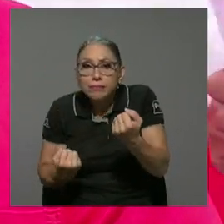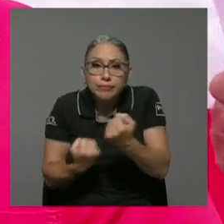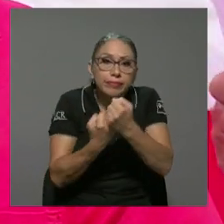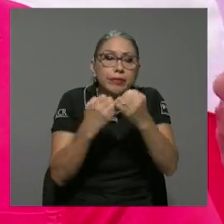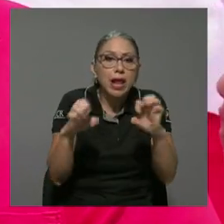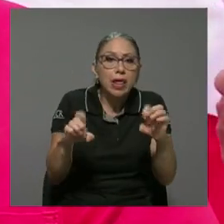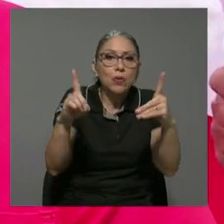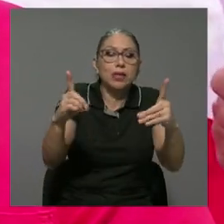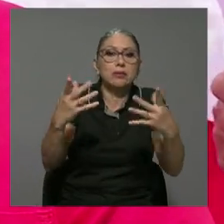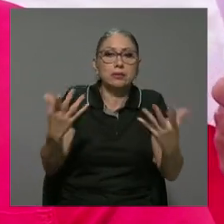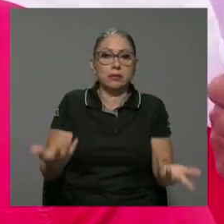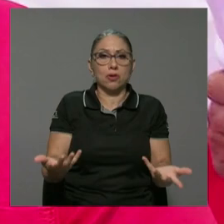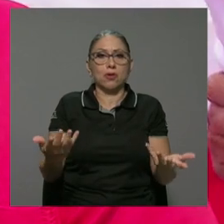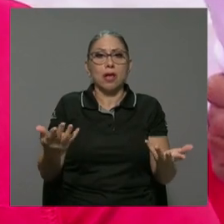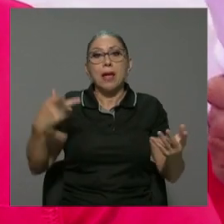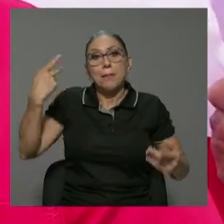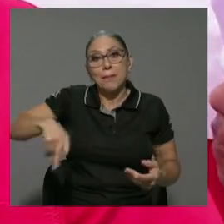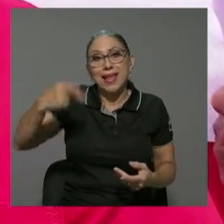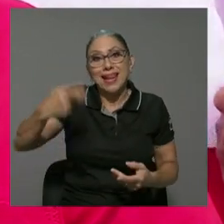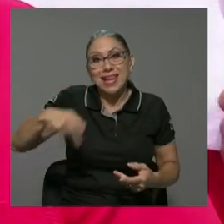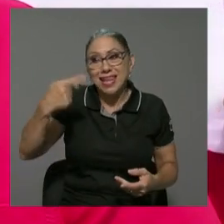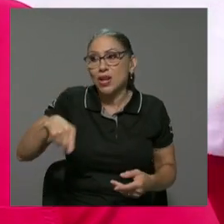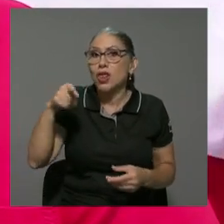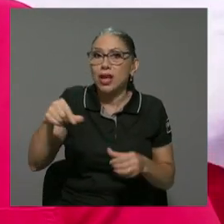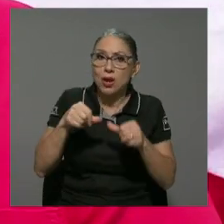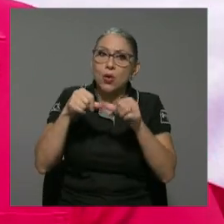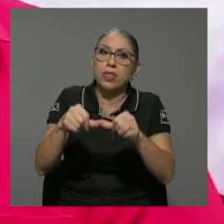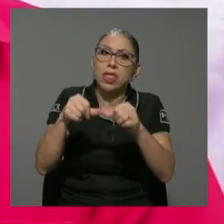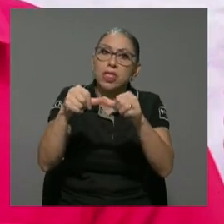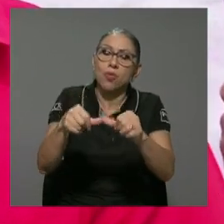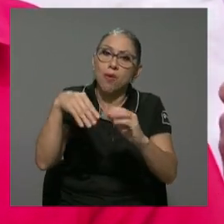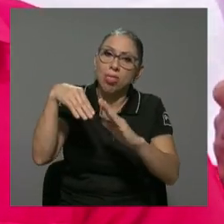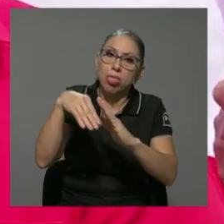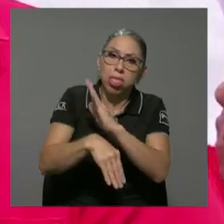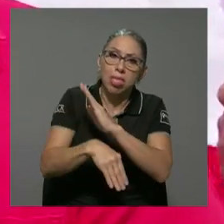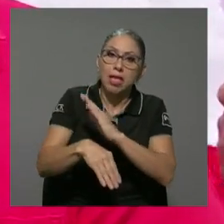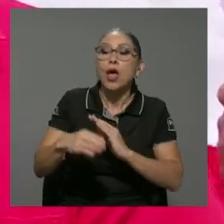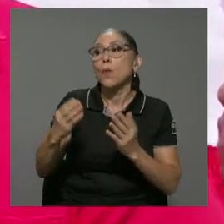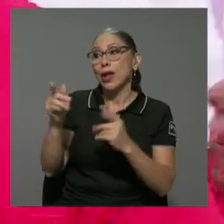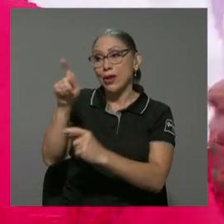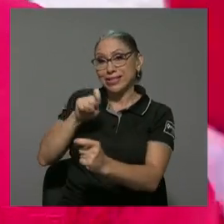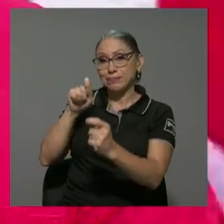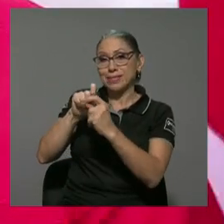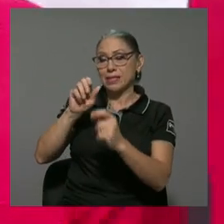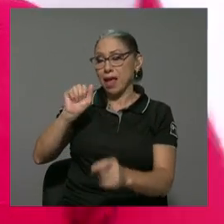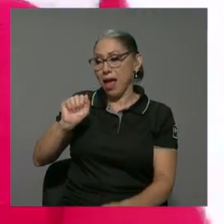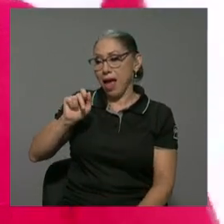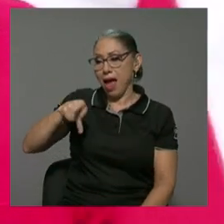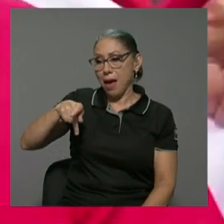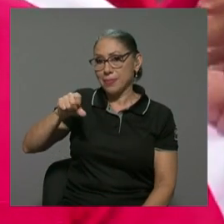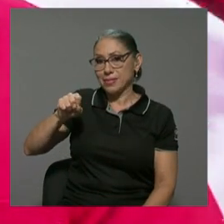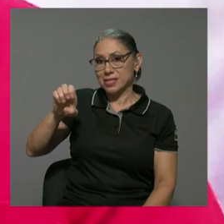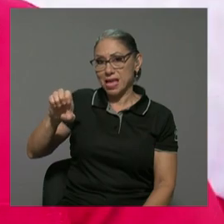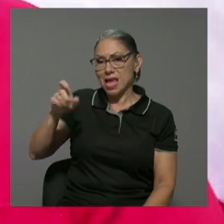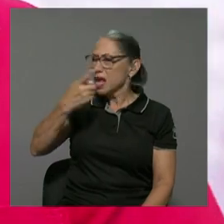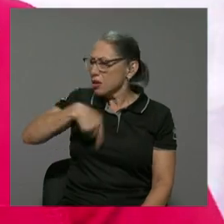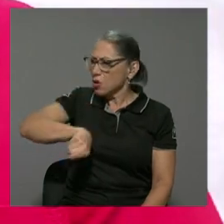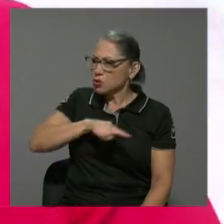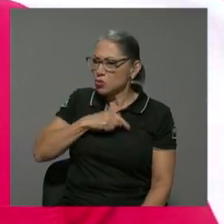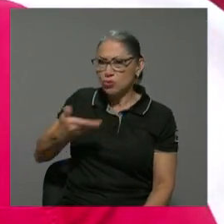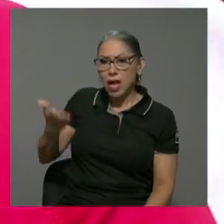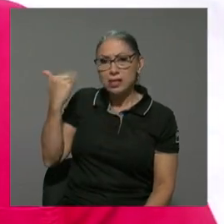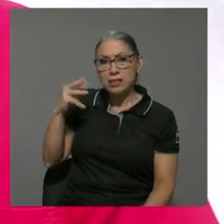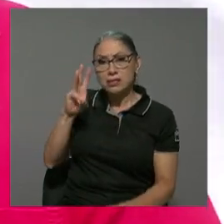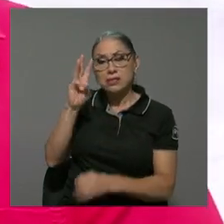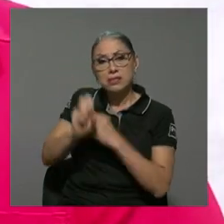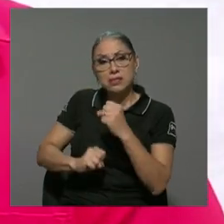y pues con peligro de que aumente esa deuda. Bueno, en la APSE específicamente, nosotros hace